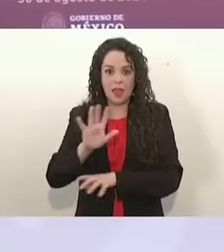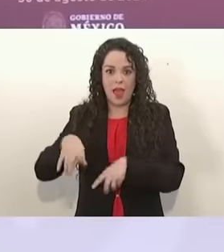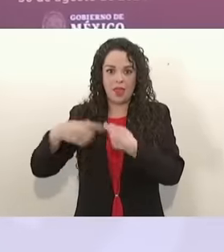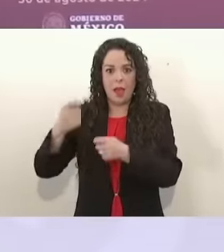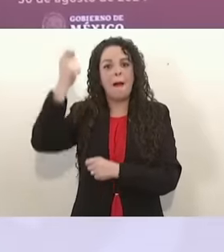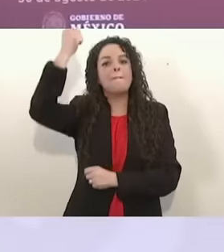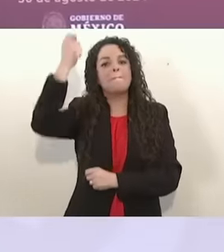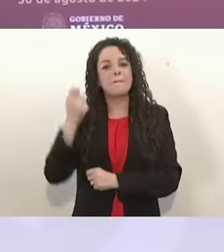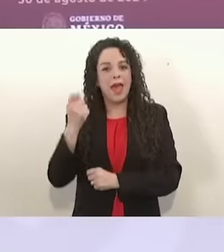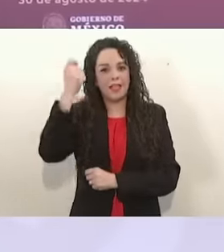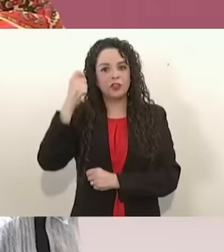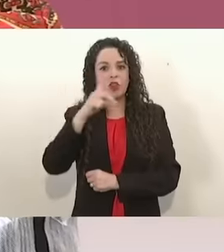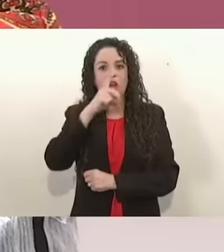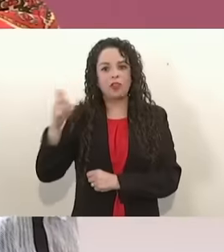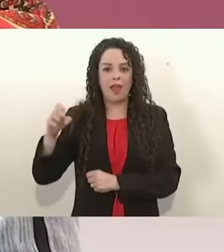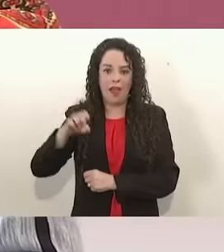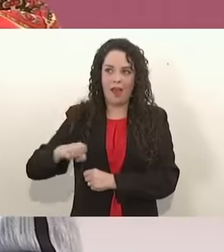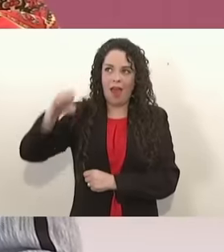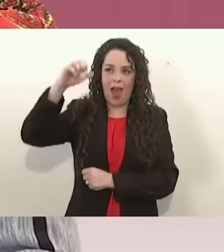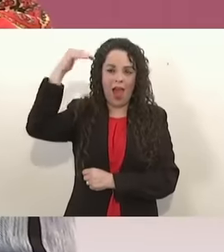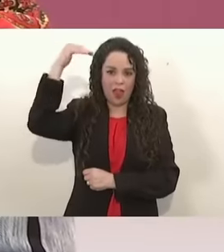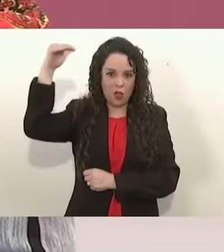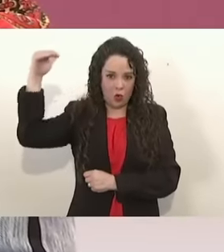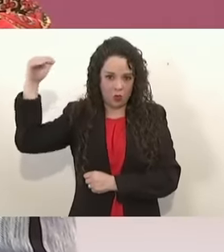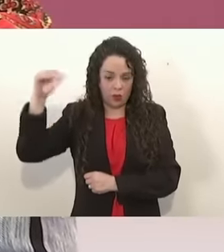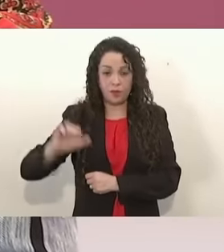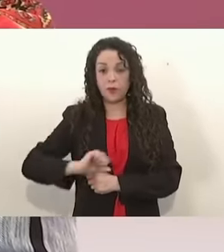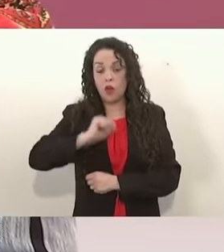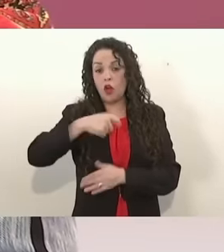mayor. El siguiente programa de bienestar,